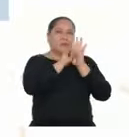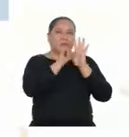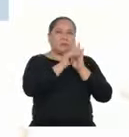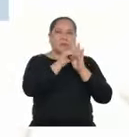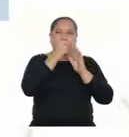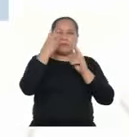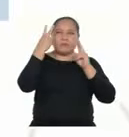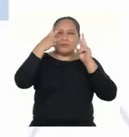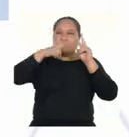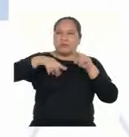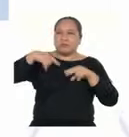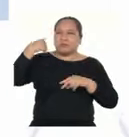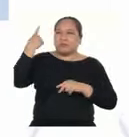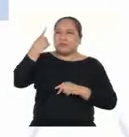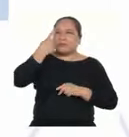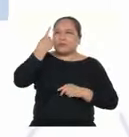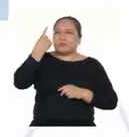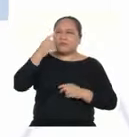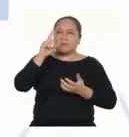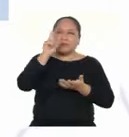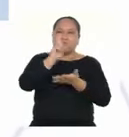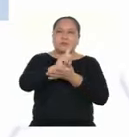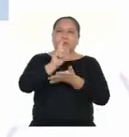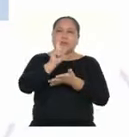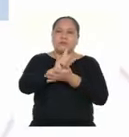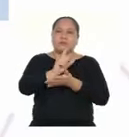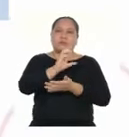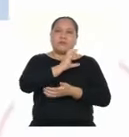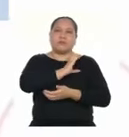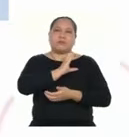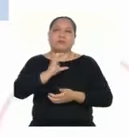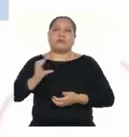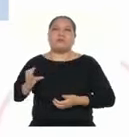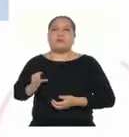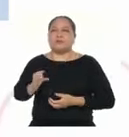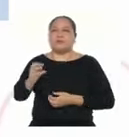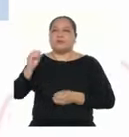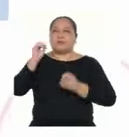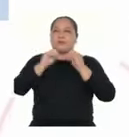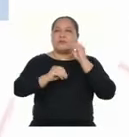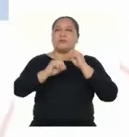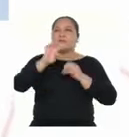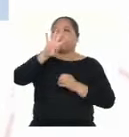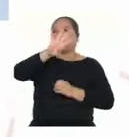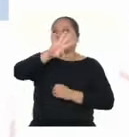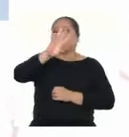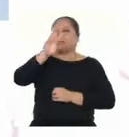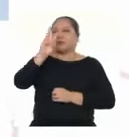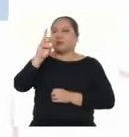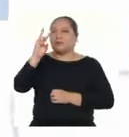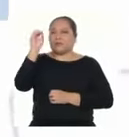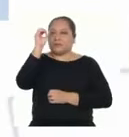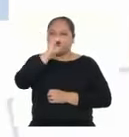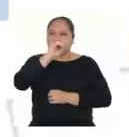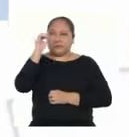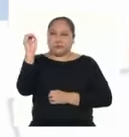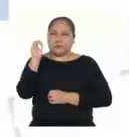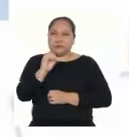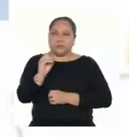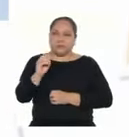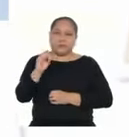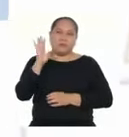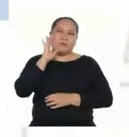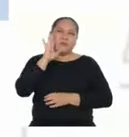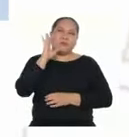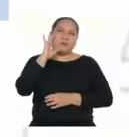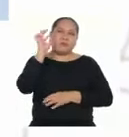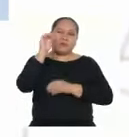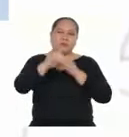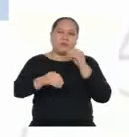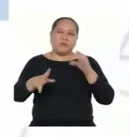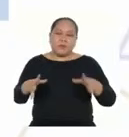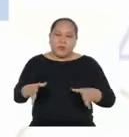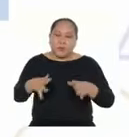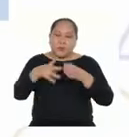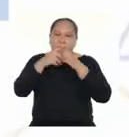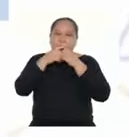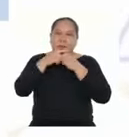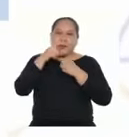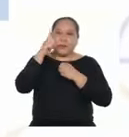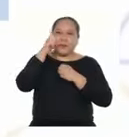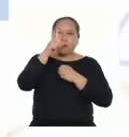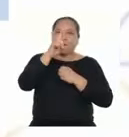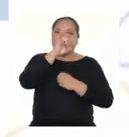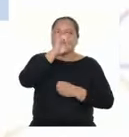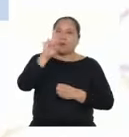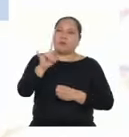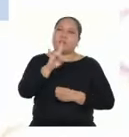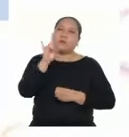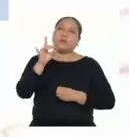Fíjate, solo en Lima Metropolitana y el Callao se genera el 46% de los residuos plásticos de un